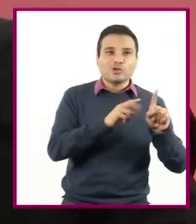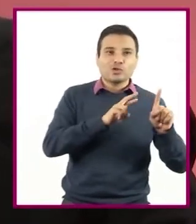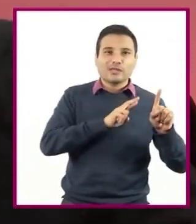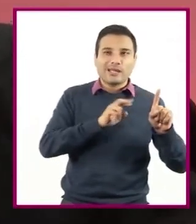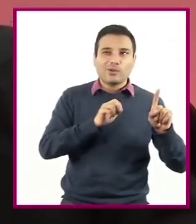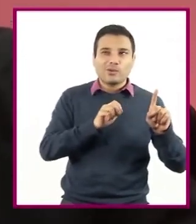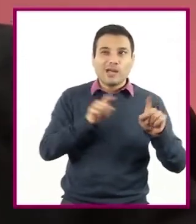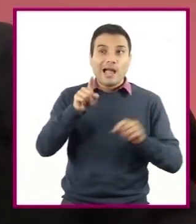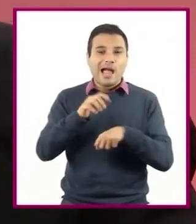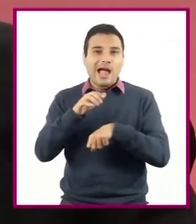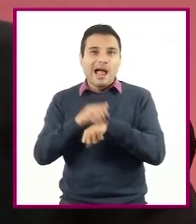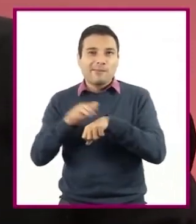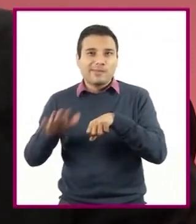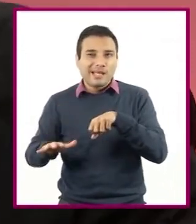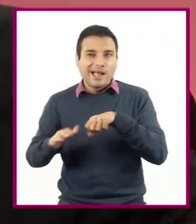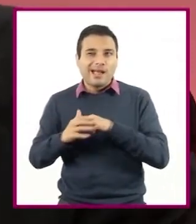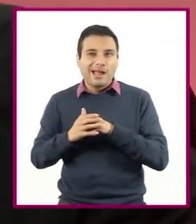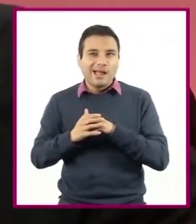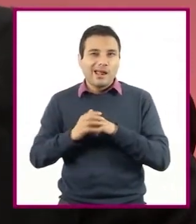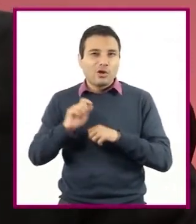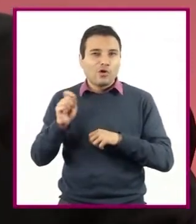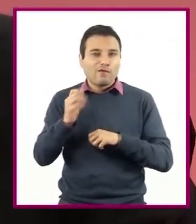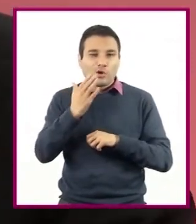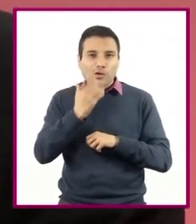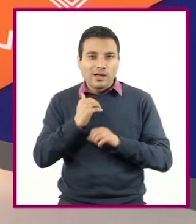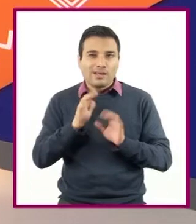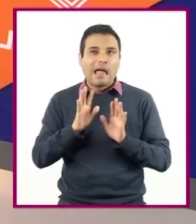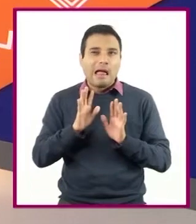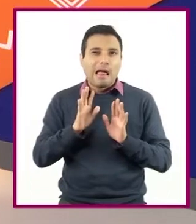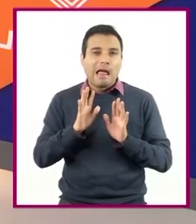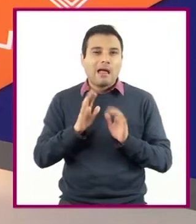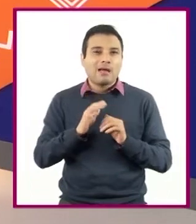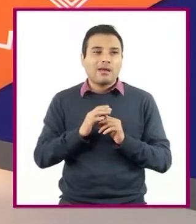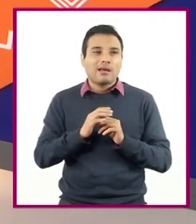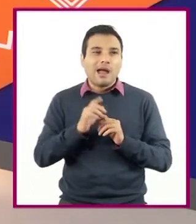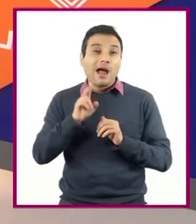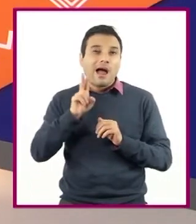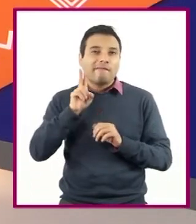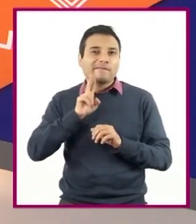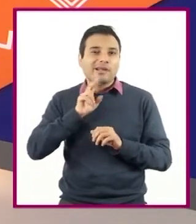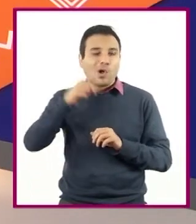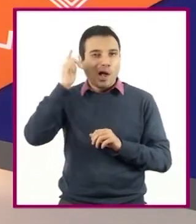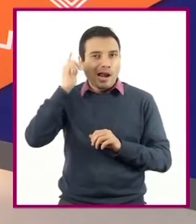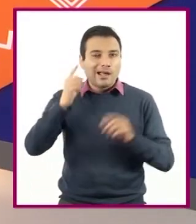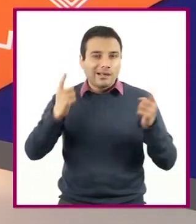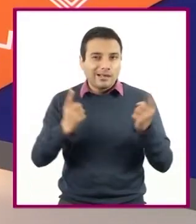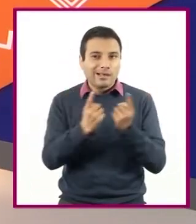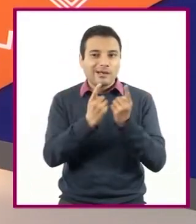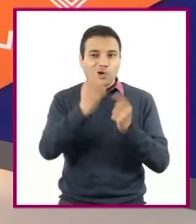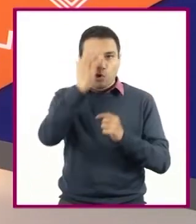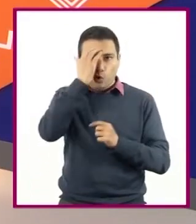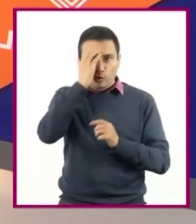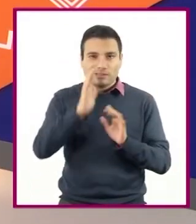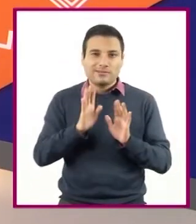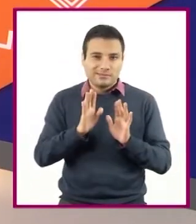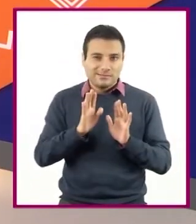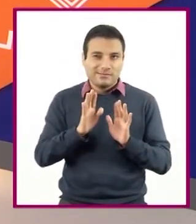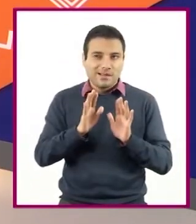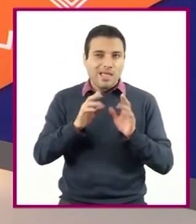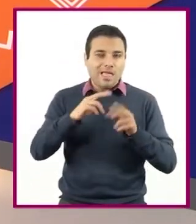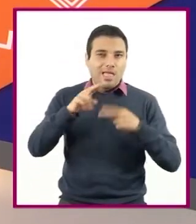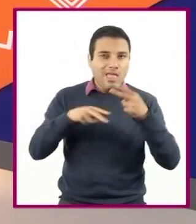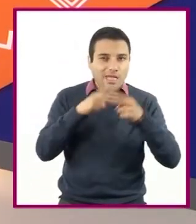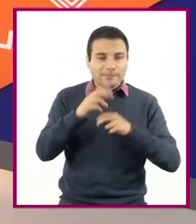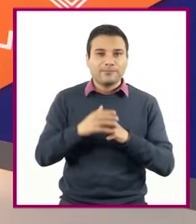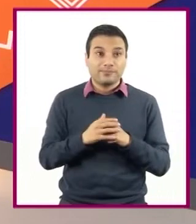a una amiga que tampoco tiene novio. Su intención es que su hermano y su amiga se conozcan. En ese primer encuentro, el hermano y